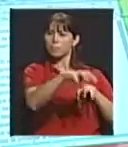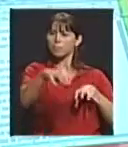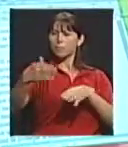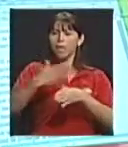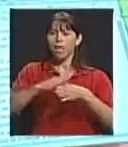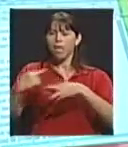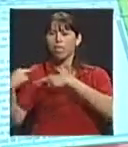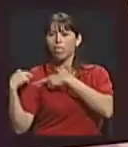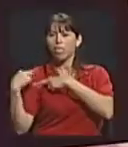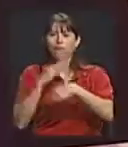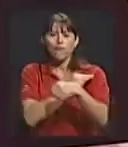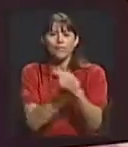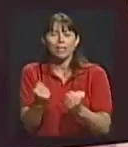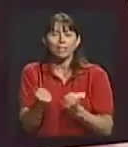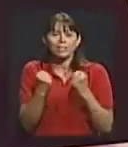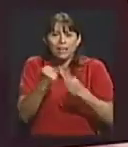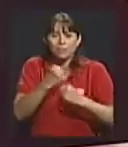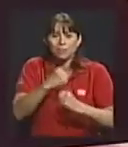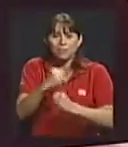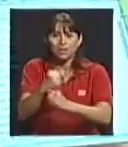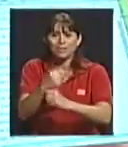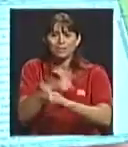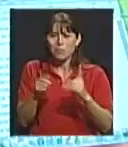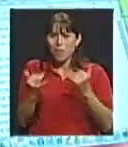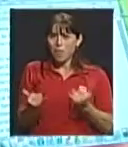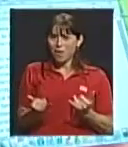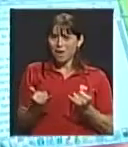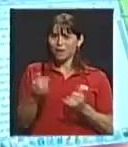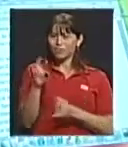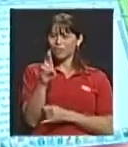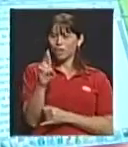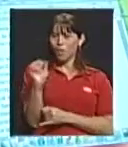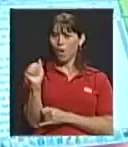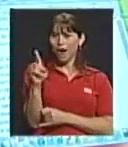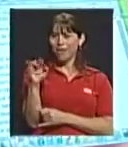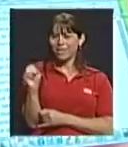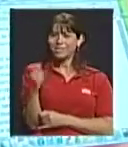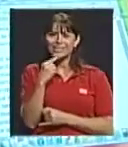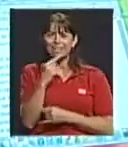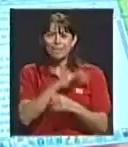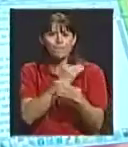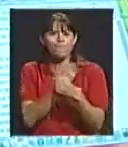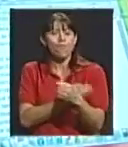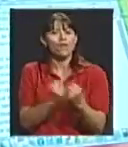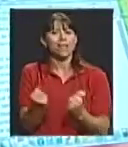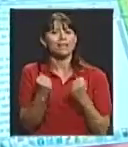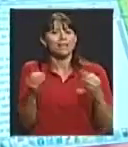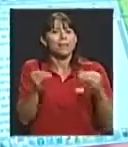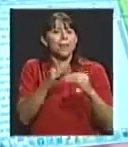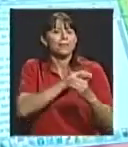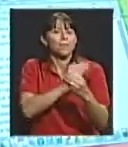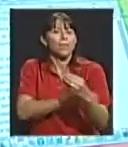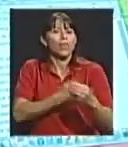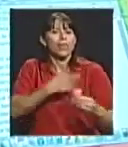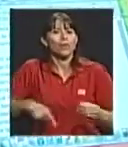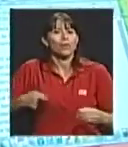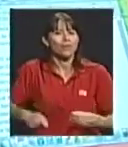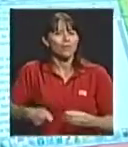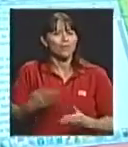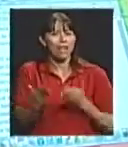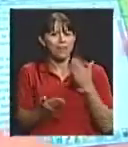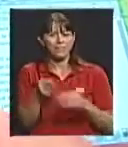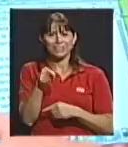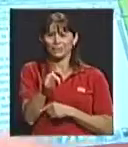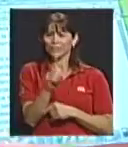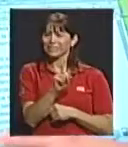Rodrigo Arias propone centralizar más y fortalecer más el poder ejecutivo quizás bajo esa premisa de una dictadura en democracia Yo realmente no lo